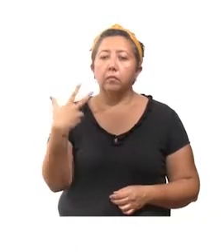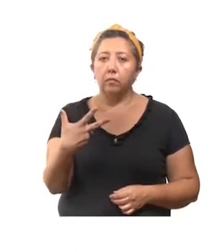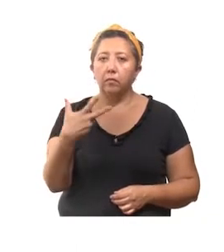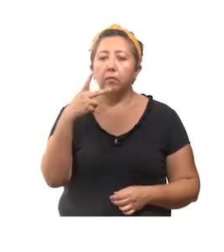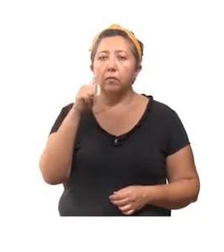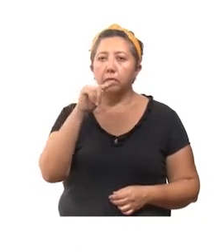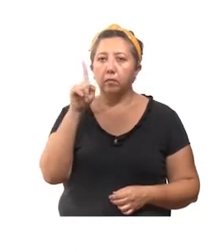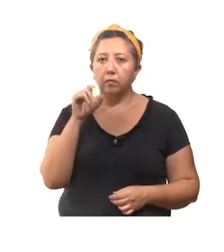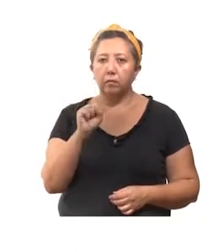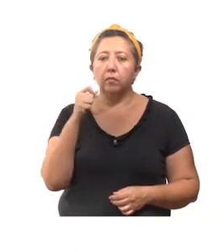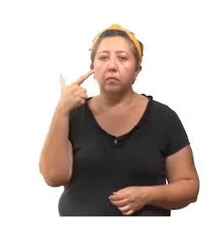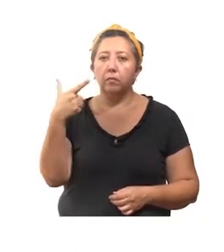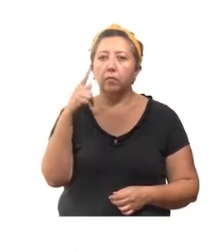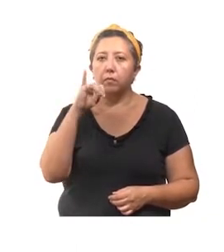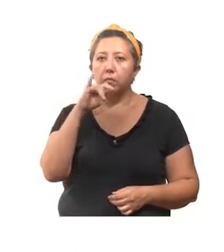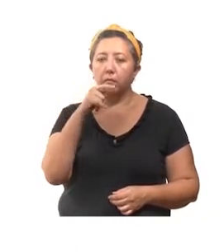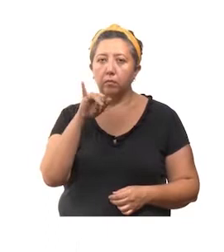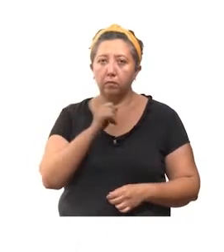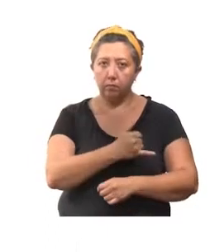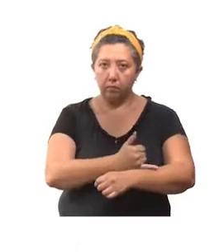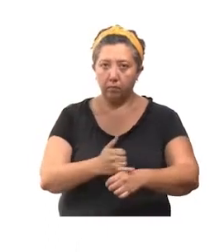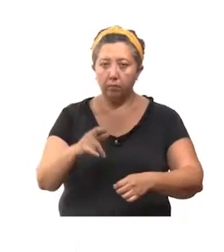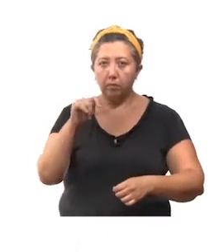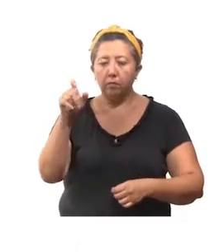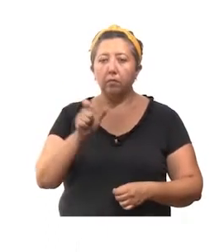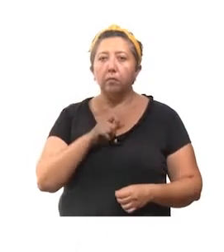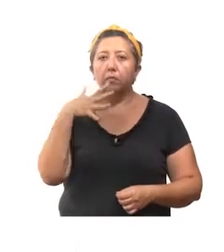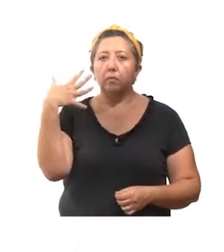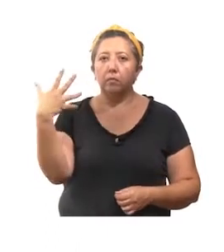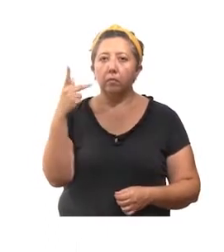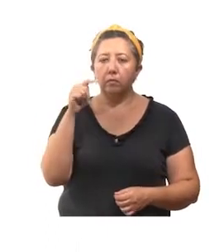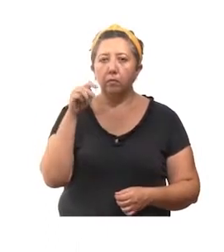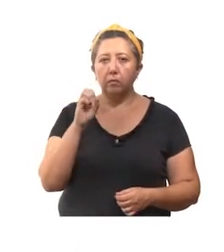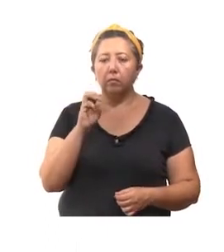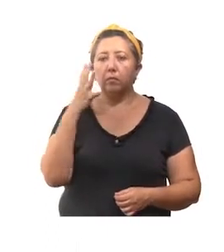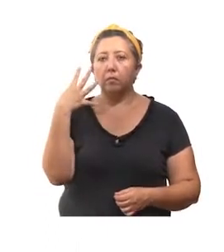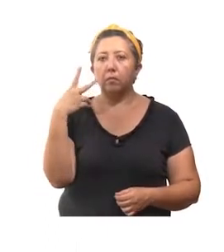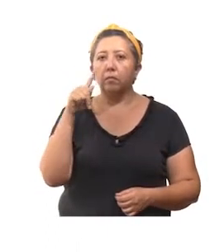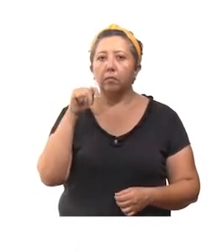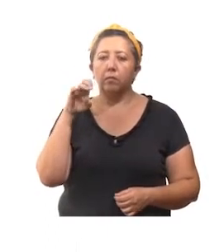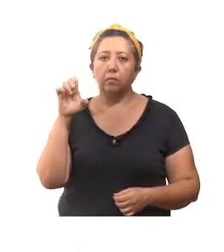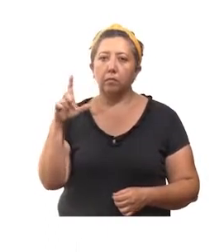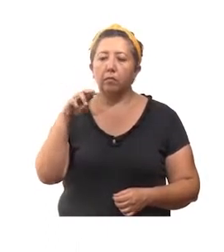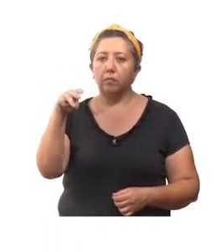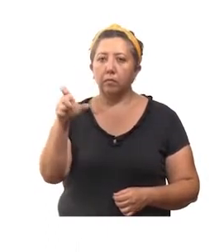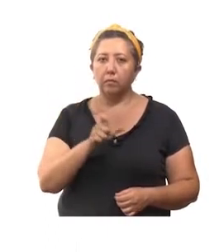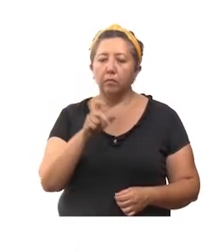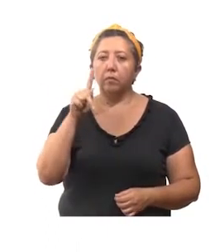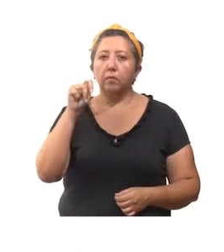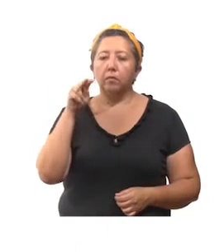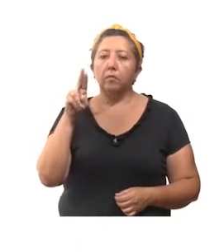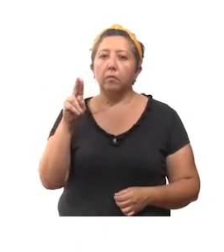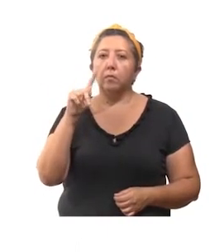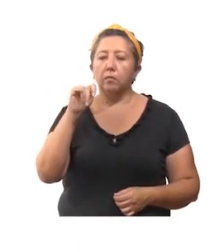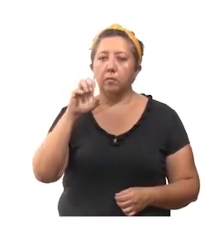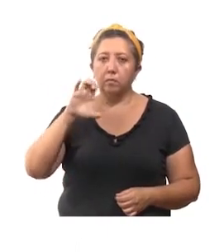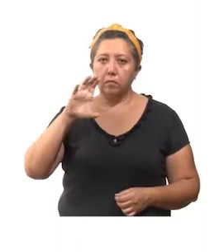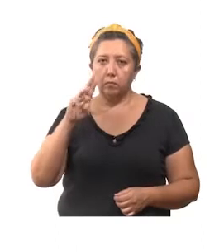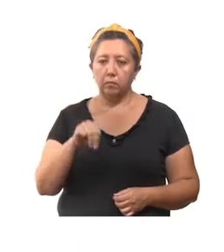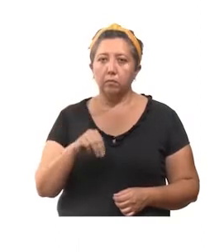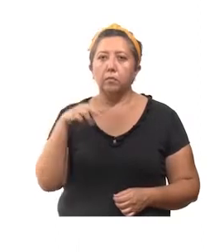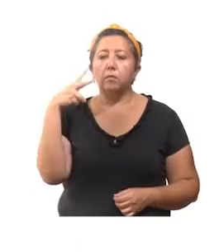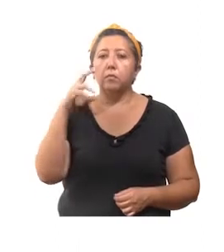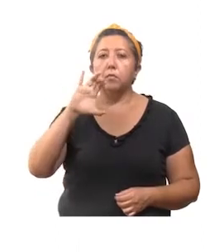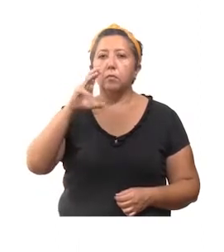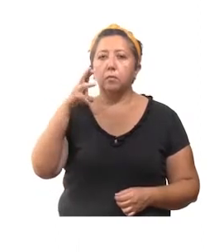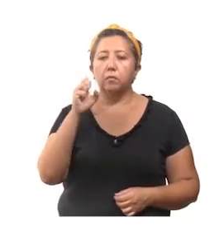Buxots, 7 en Izamal y Tixcocop, 5 en Peto, 4 en Motul, 3 en Acanqué, Maxcanú, Oxcuscab y Tecom, 2